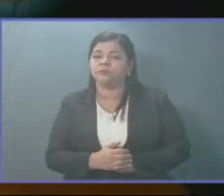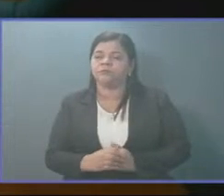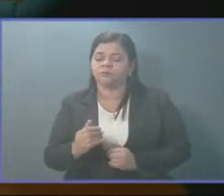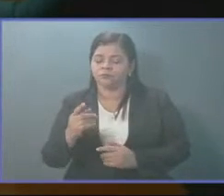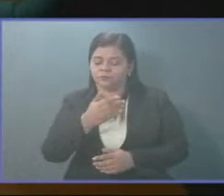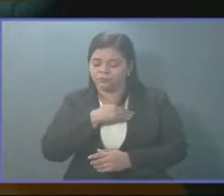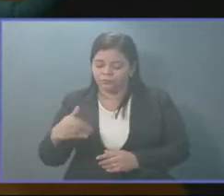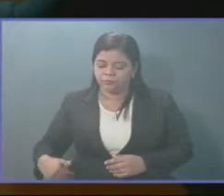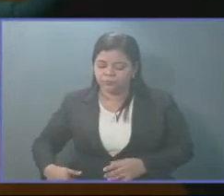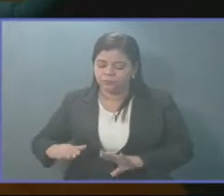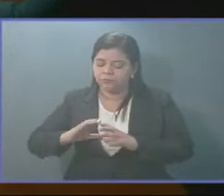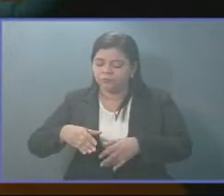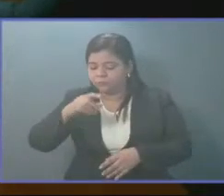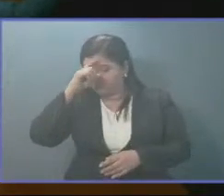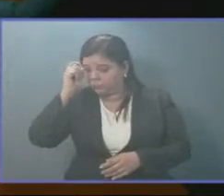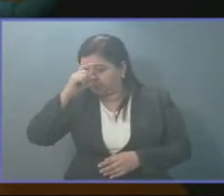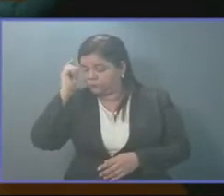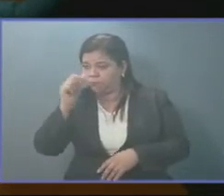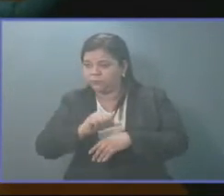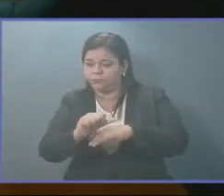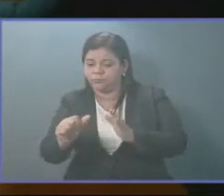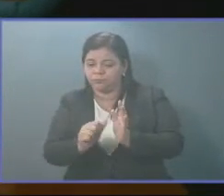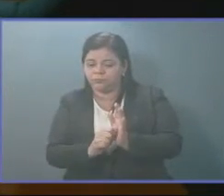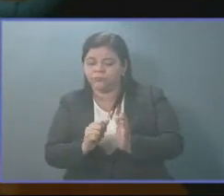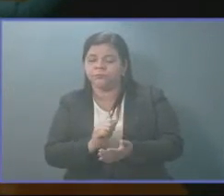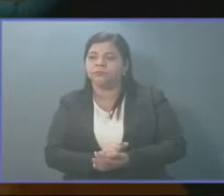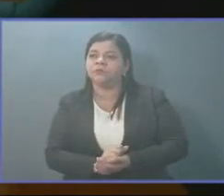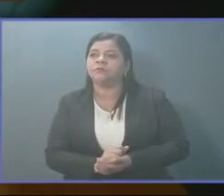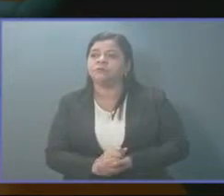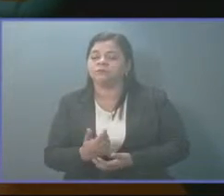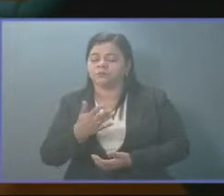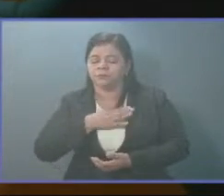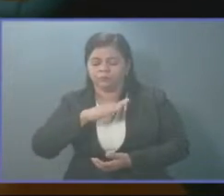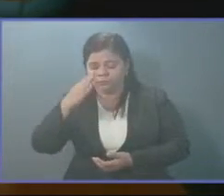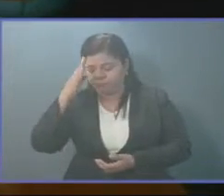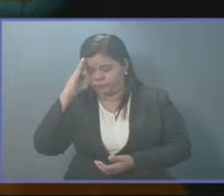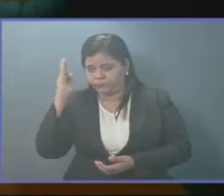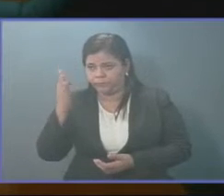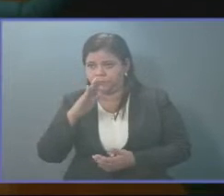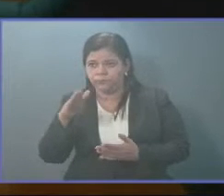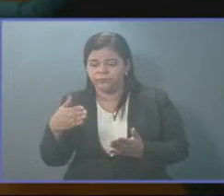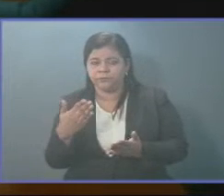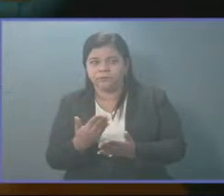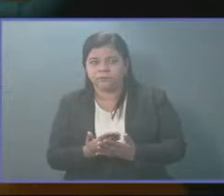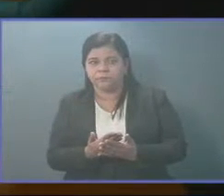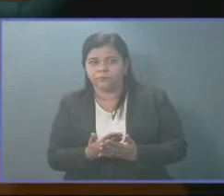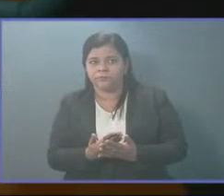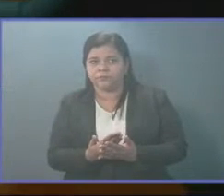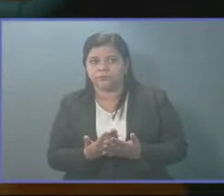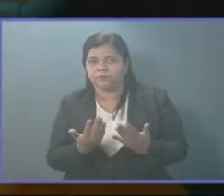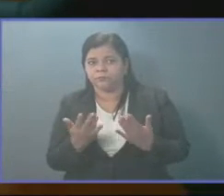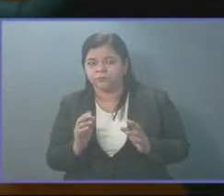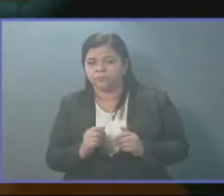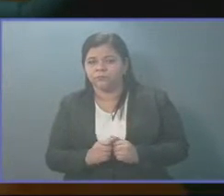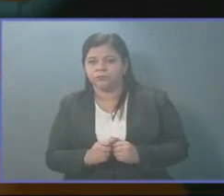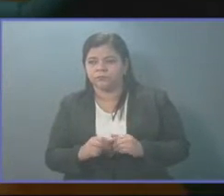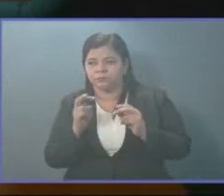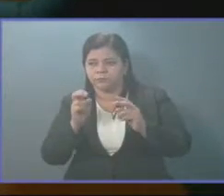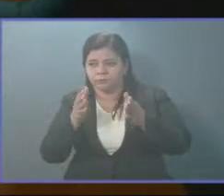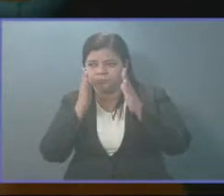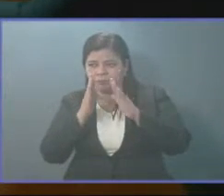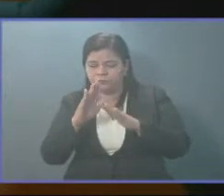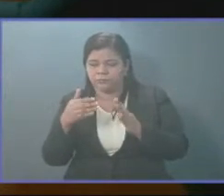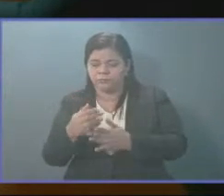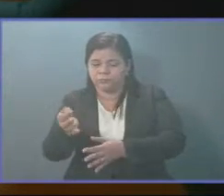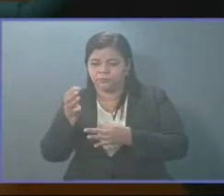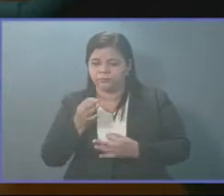la Comisión de Trabajo y Previsión Social, Asamblea Legislativa presente. Le saludo cordialmente deseándole éxito en sus gestiones. En atención a su nota de